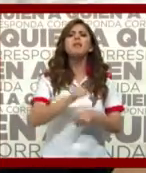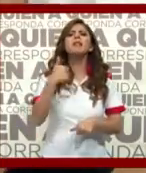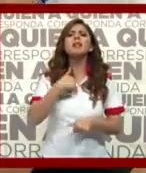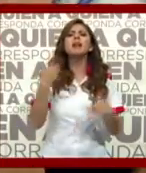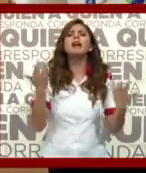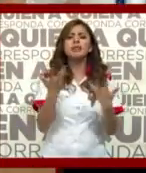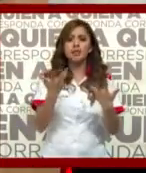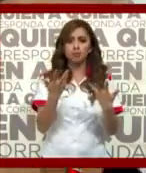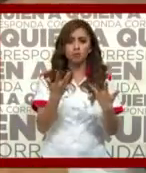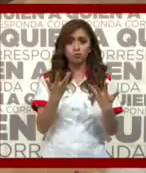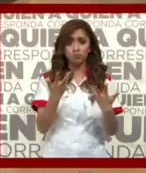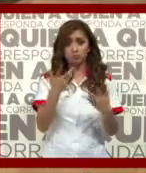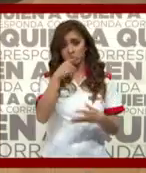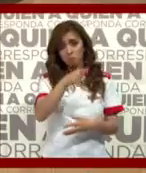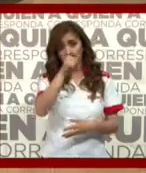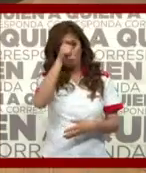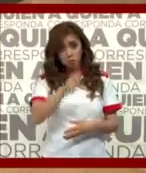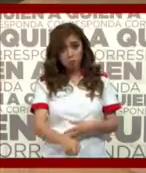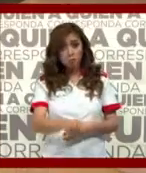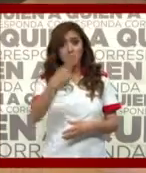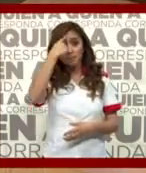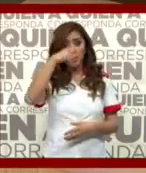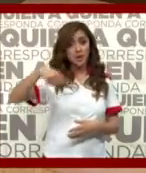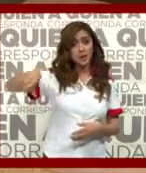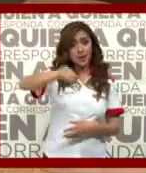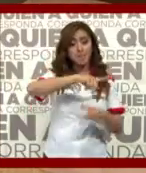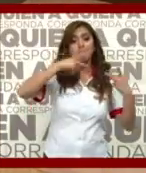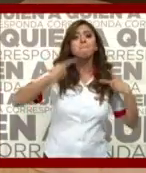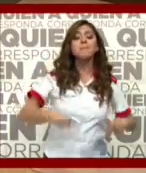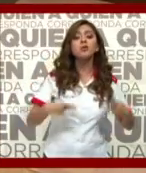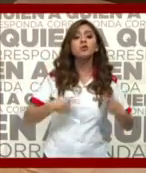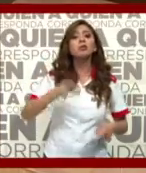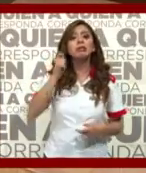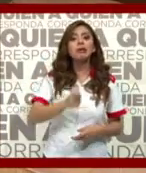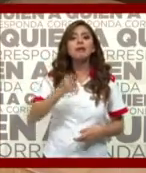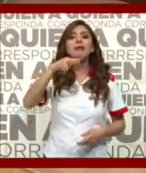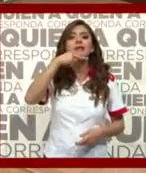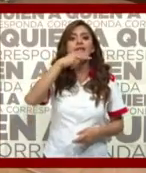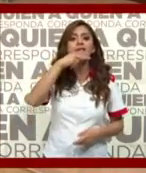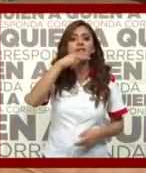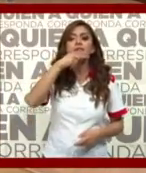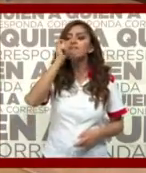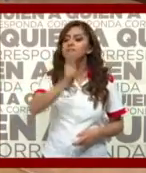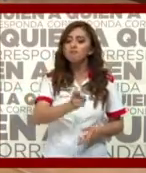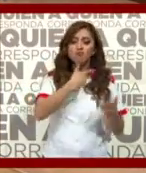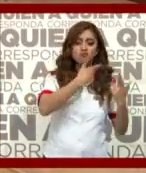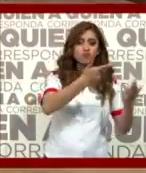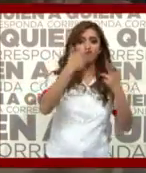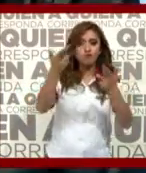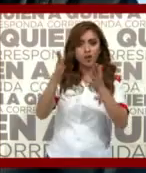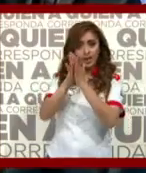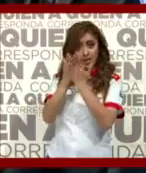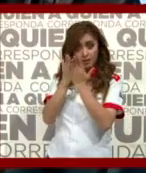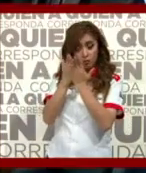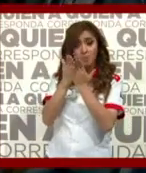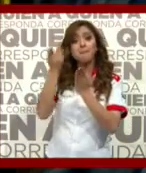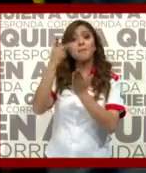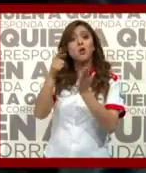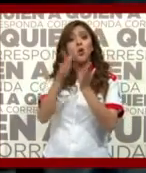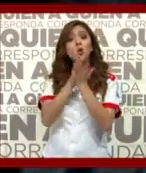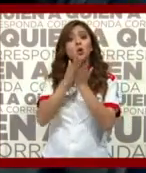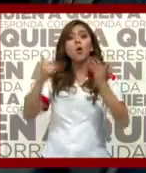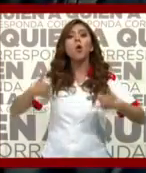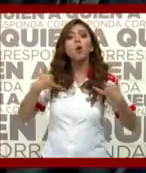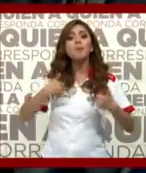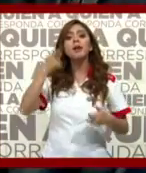una idea para tu audiencia es en esta navidad regalamos libros y en este libro juvenil es espectacular